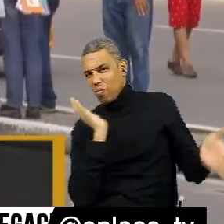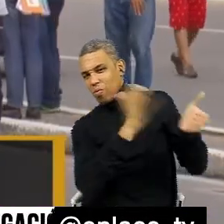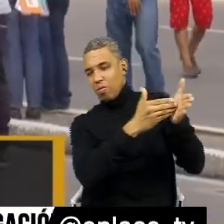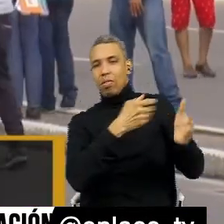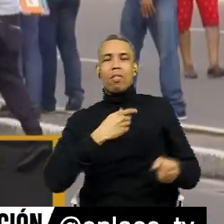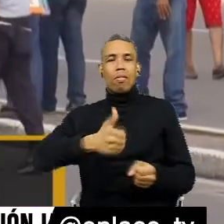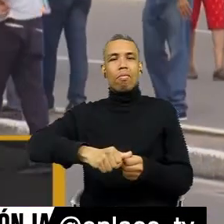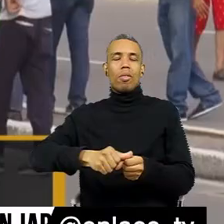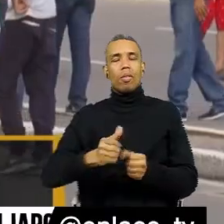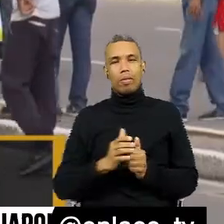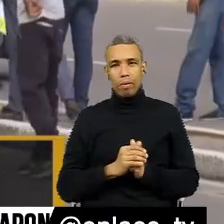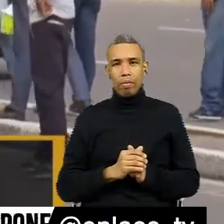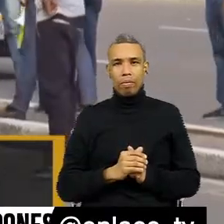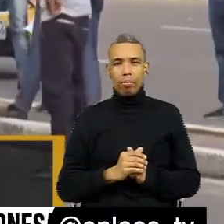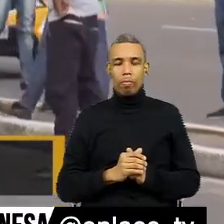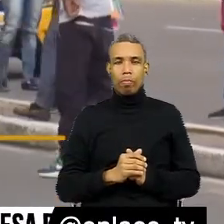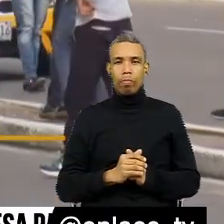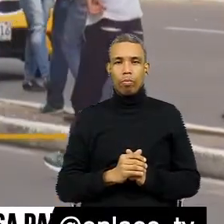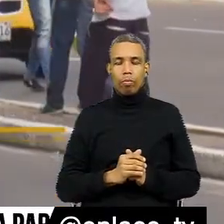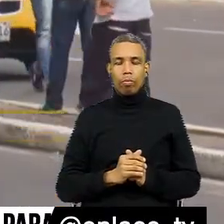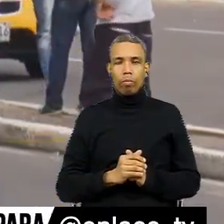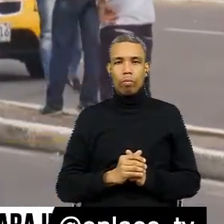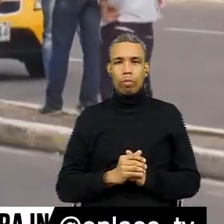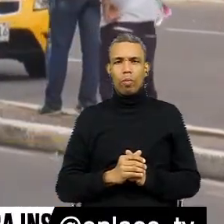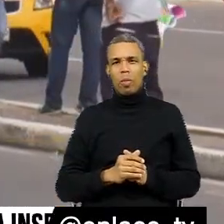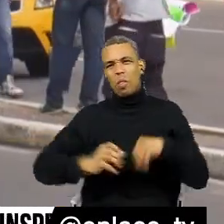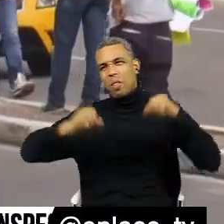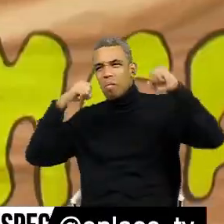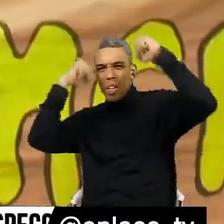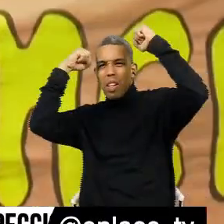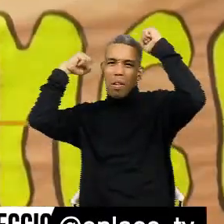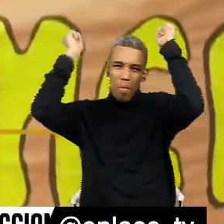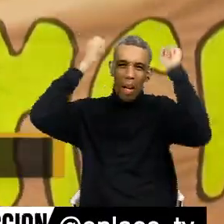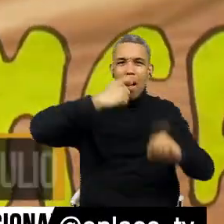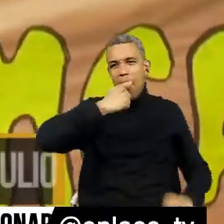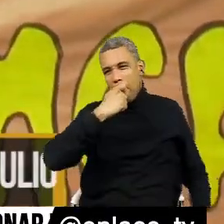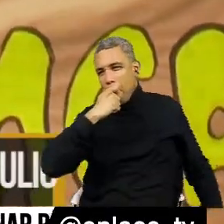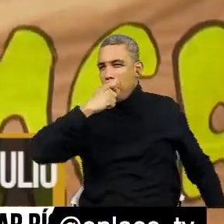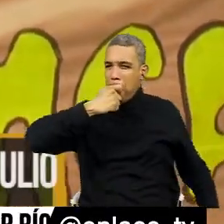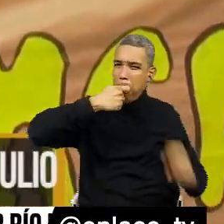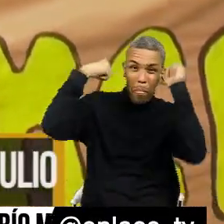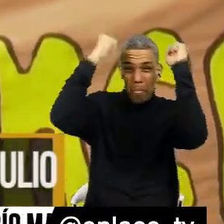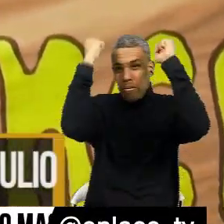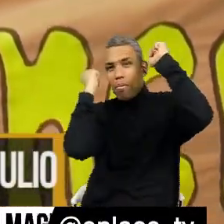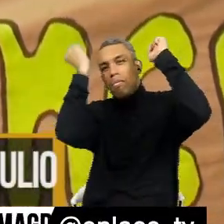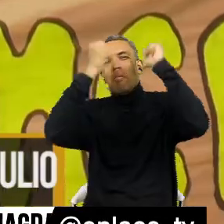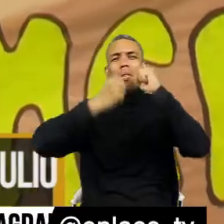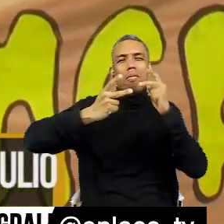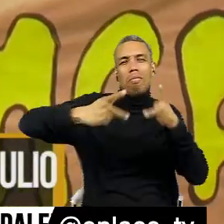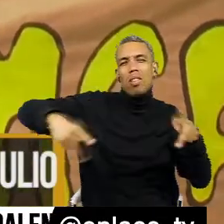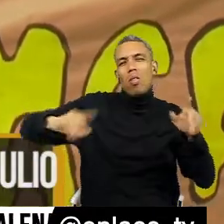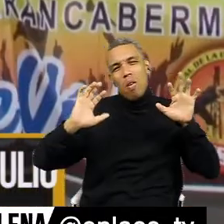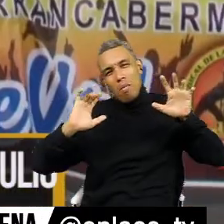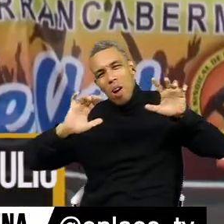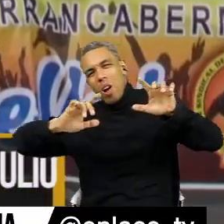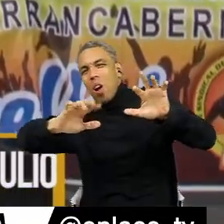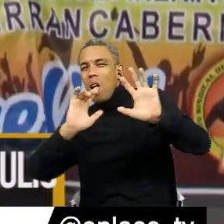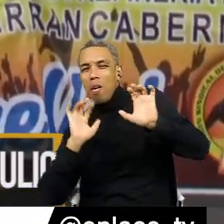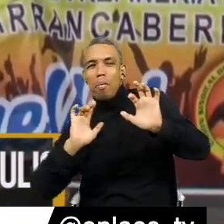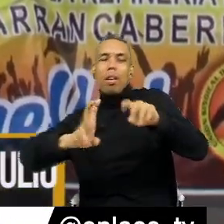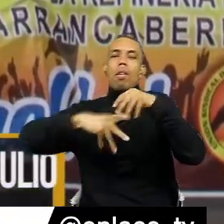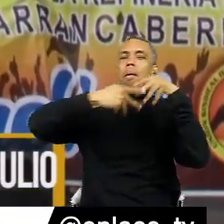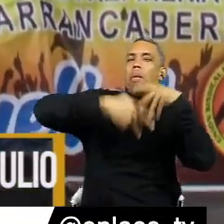del plan de modernización de la refinería de Barranca Bermeja, denominada Cacerolazo, fue la realizada este 20 de julio. La marcha partió de la sede nacional de la USO y